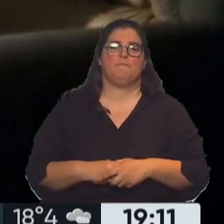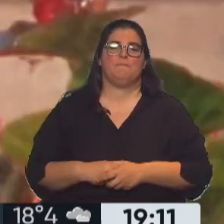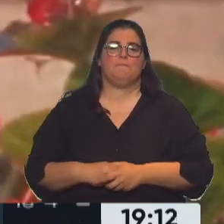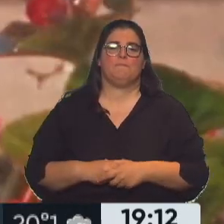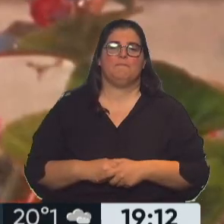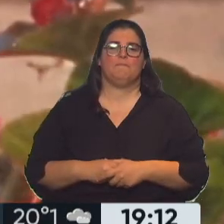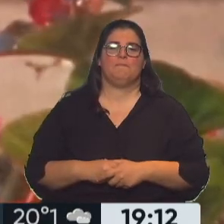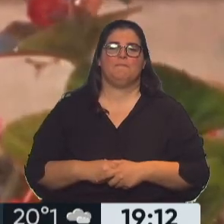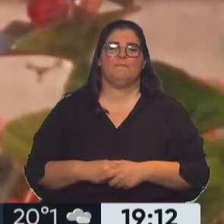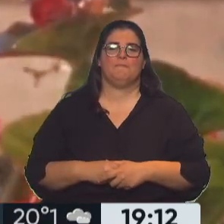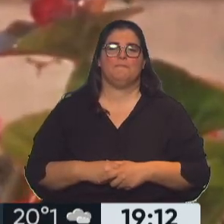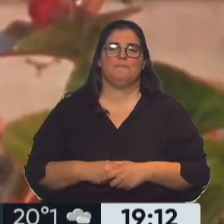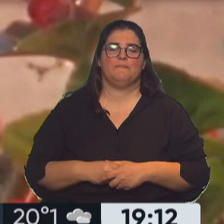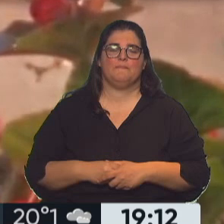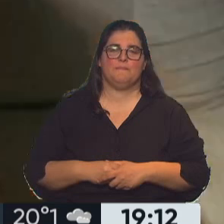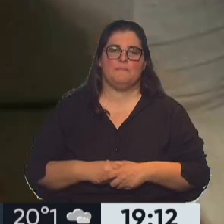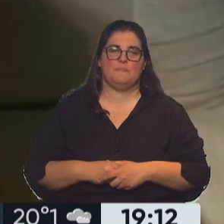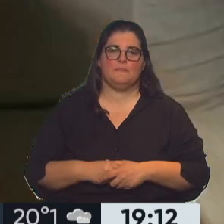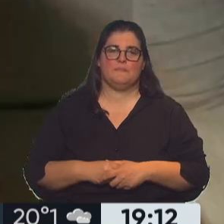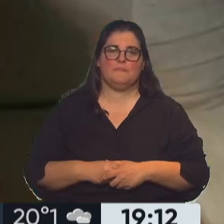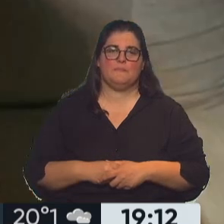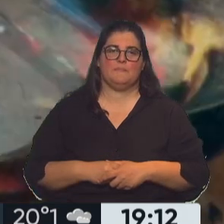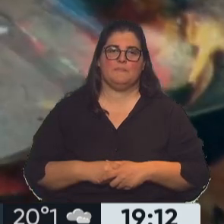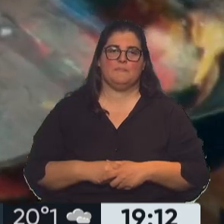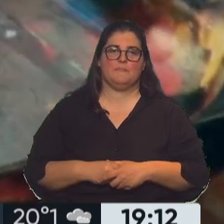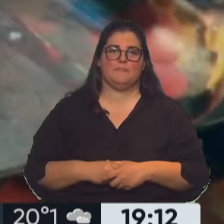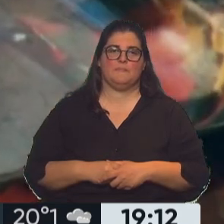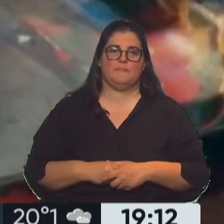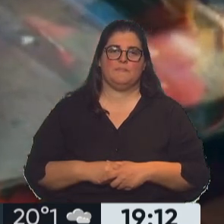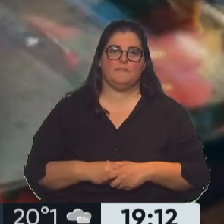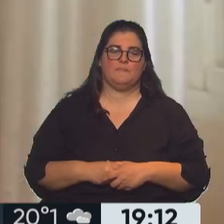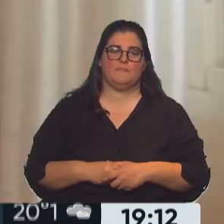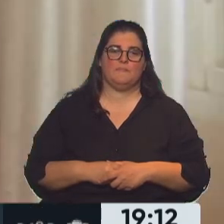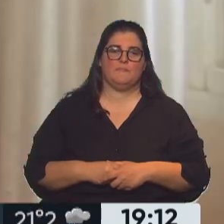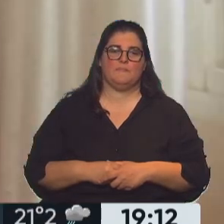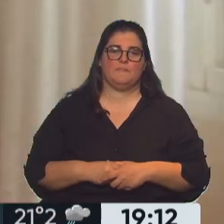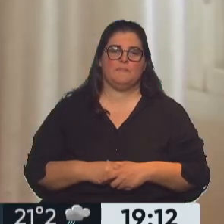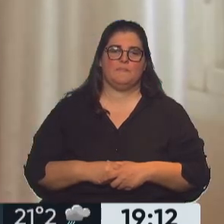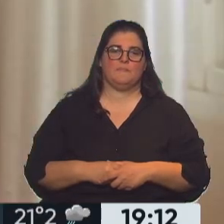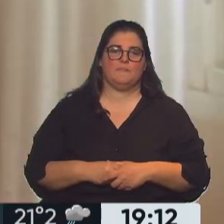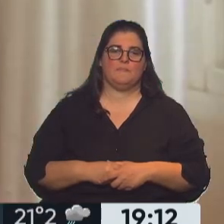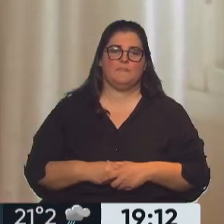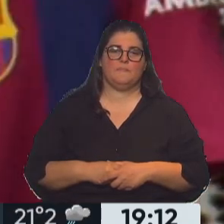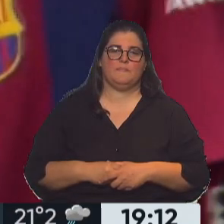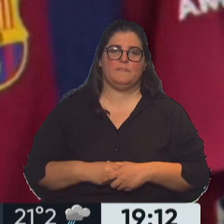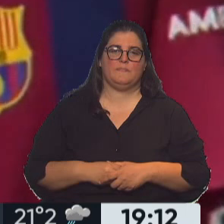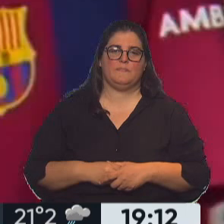news on the ground in Barcelona the loudest 90 minutes in history about to